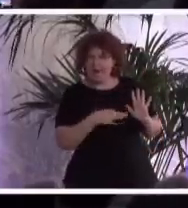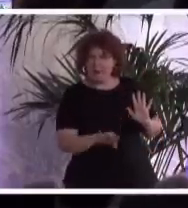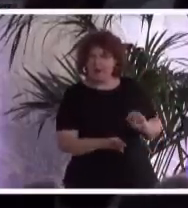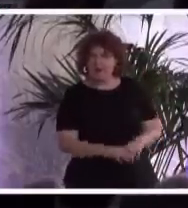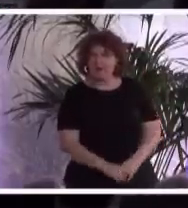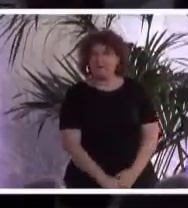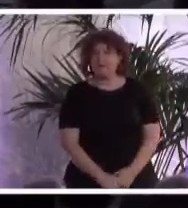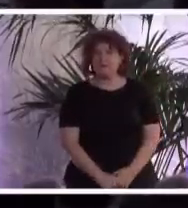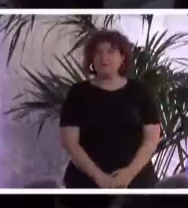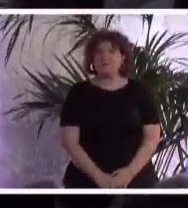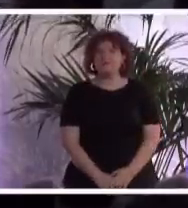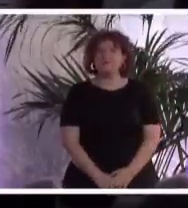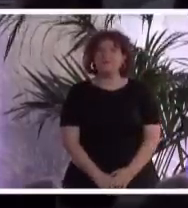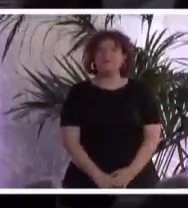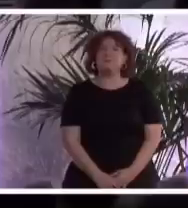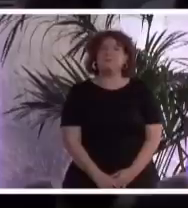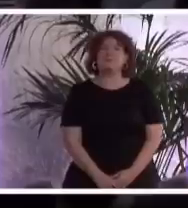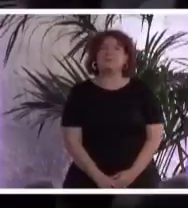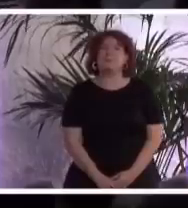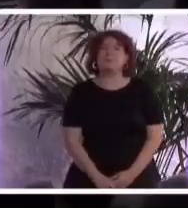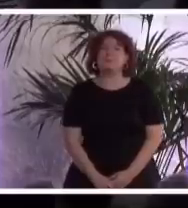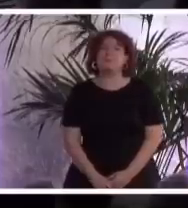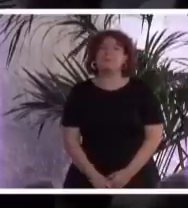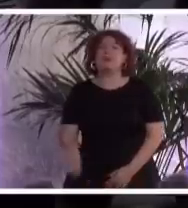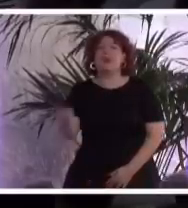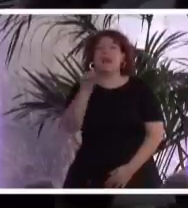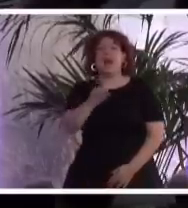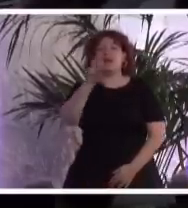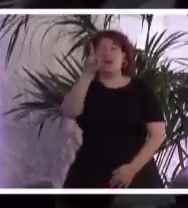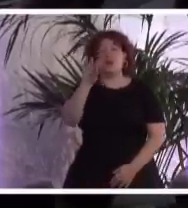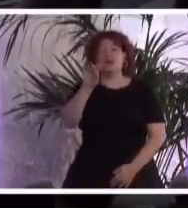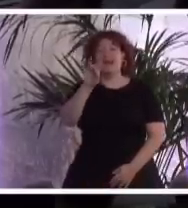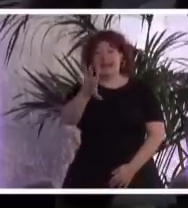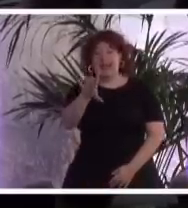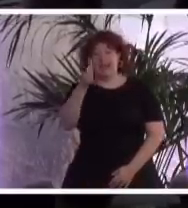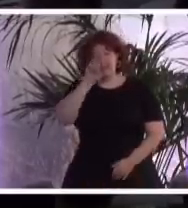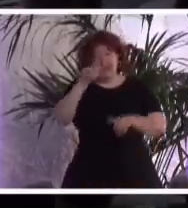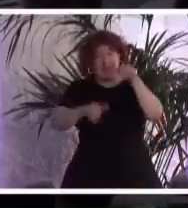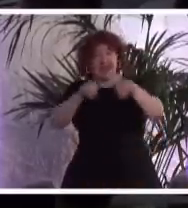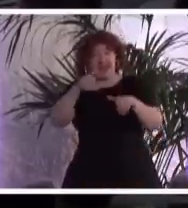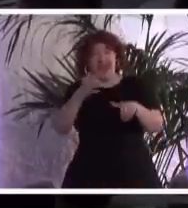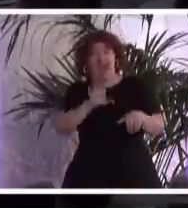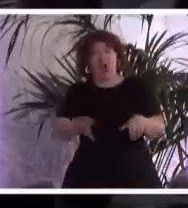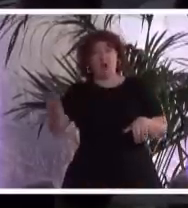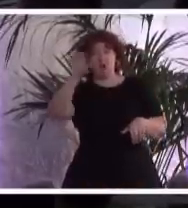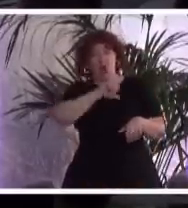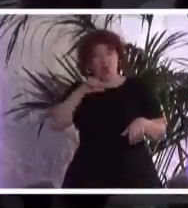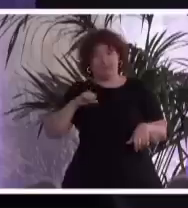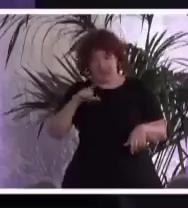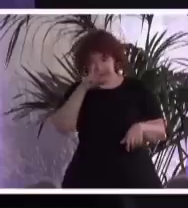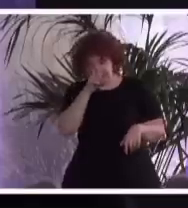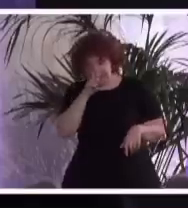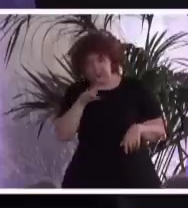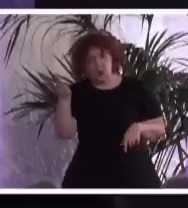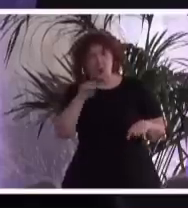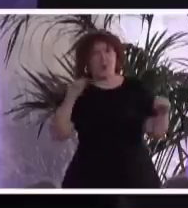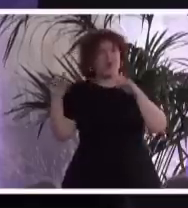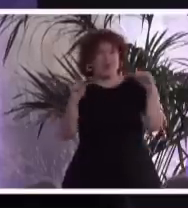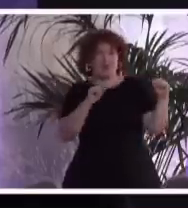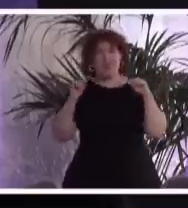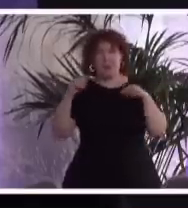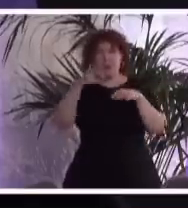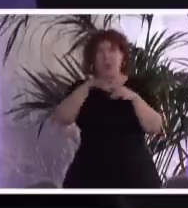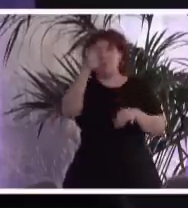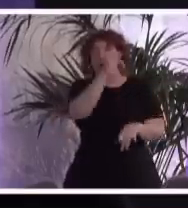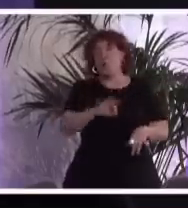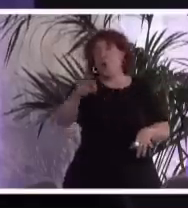año 2015 os acordáis de las elecciones autonómicas había un debate de narices